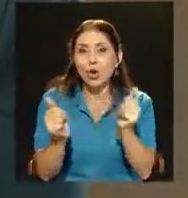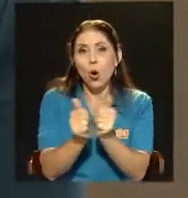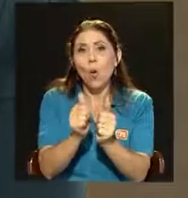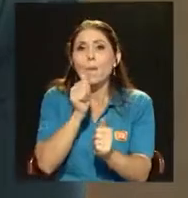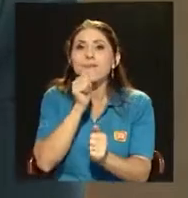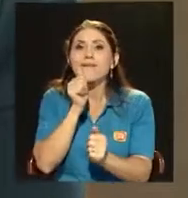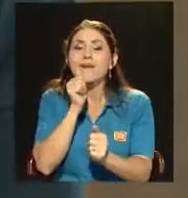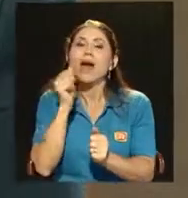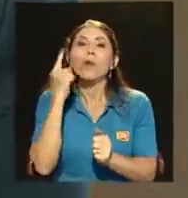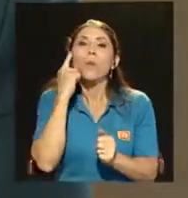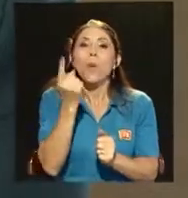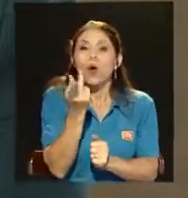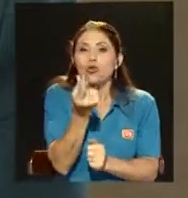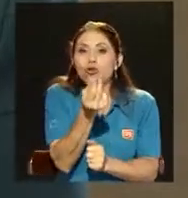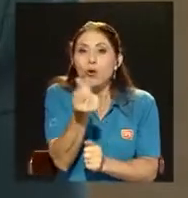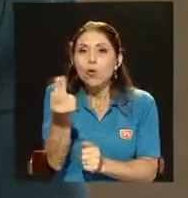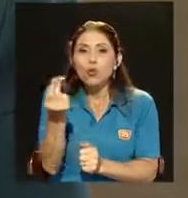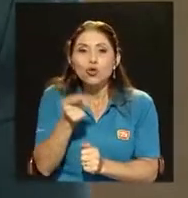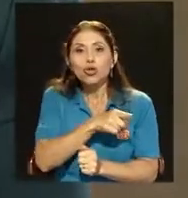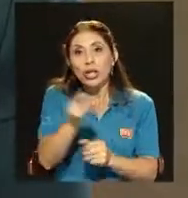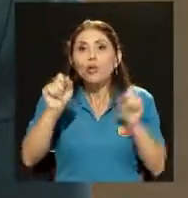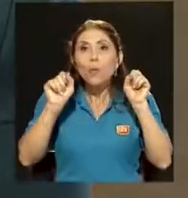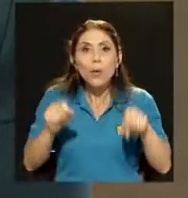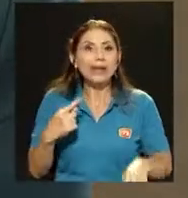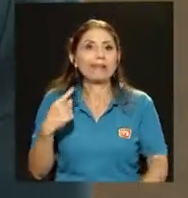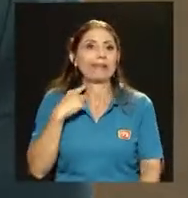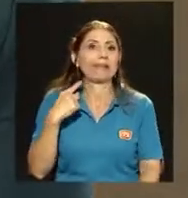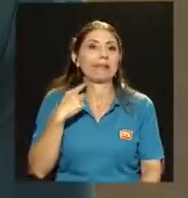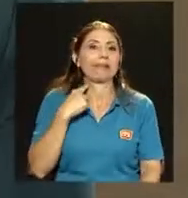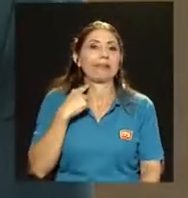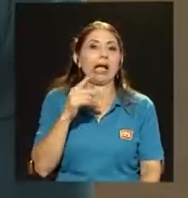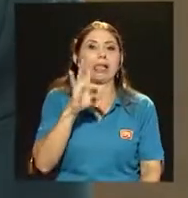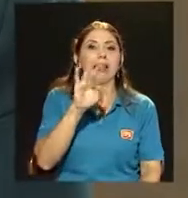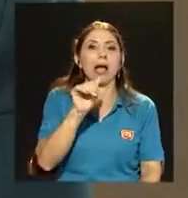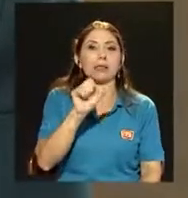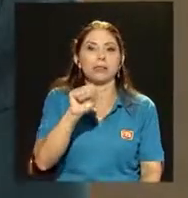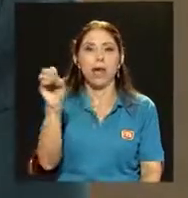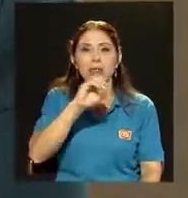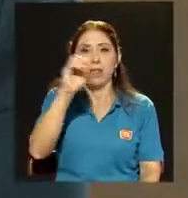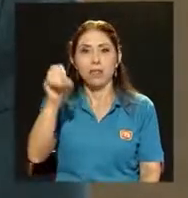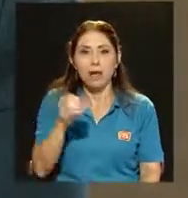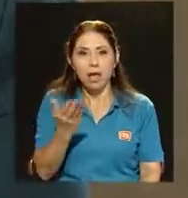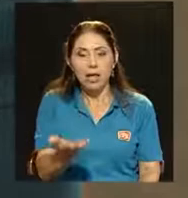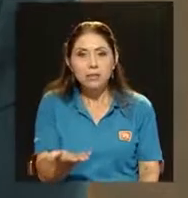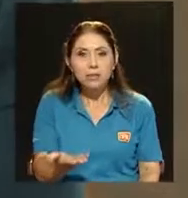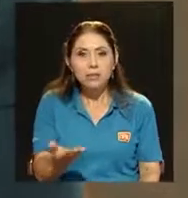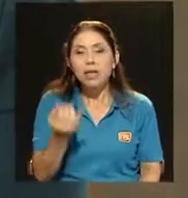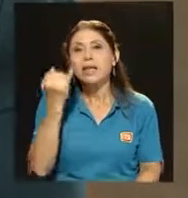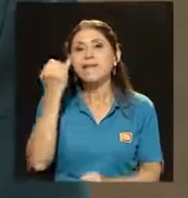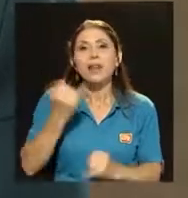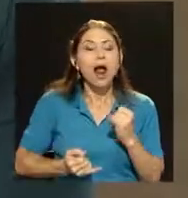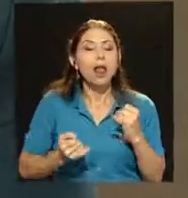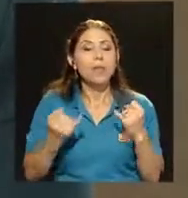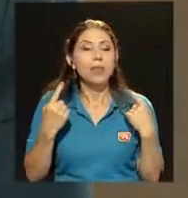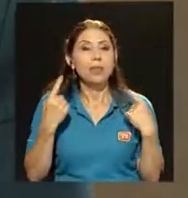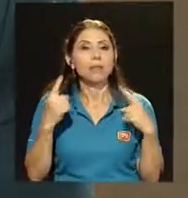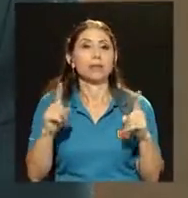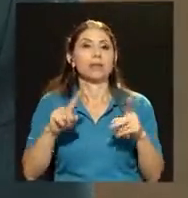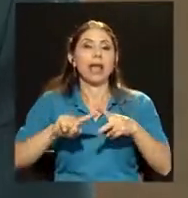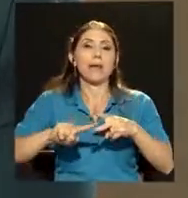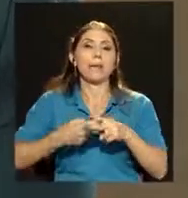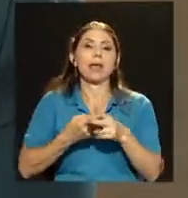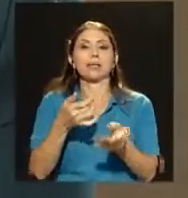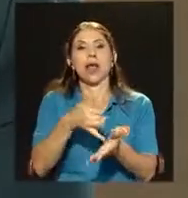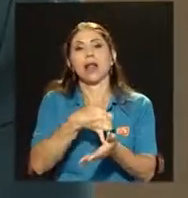y eso puede encarecer, puede subir las tasas de interés y finalmente empezar a erosionar